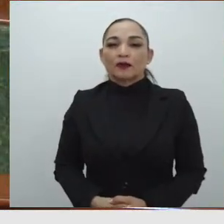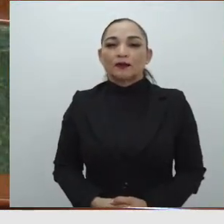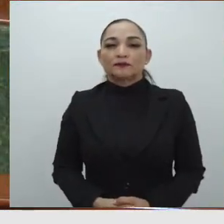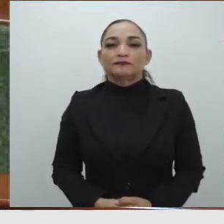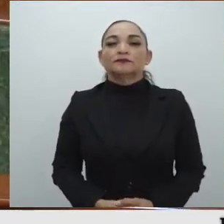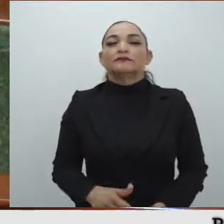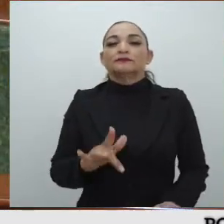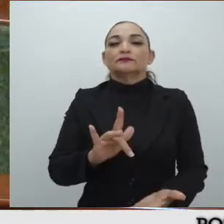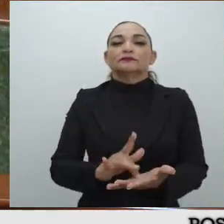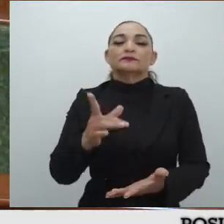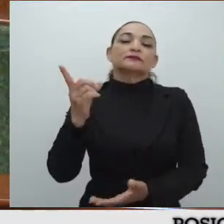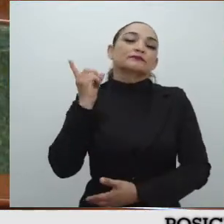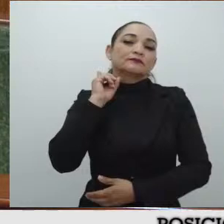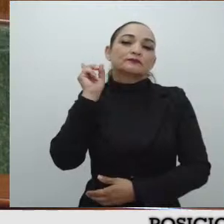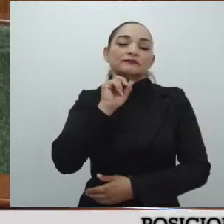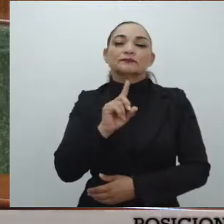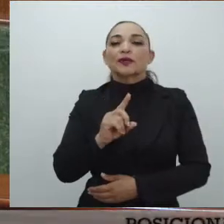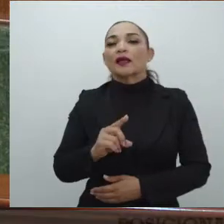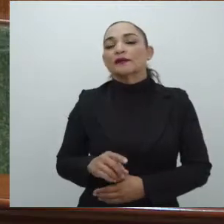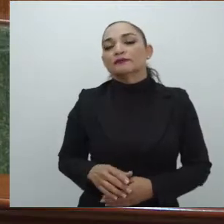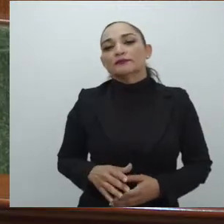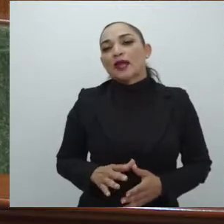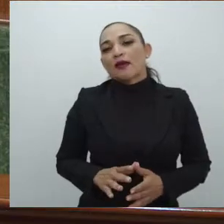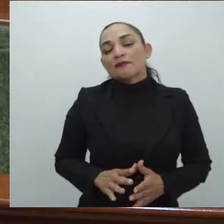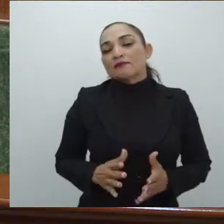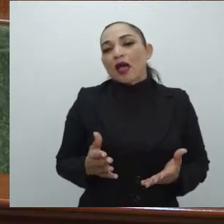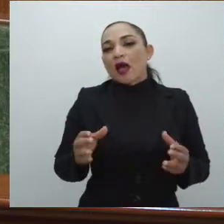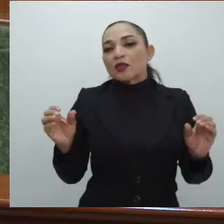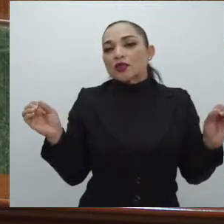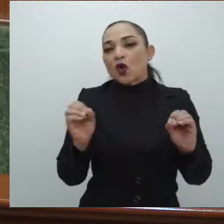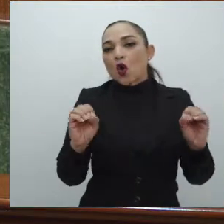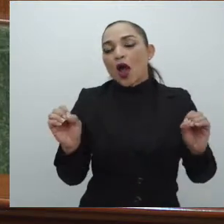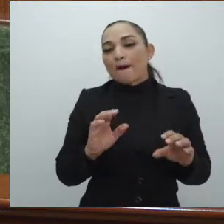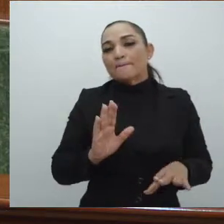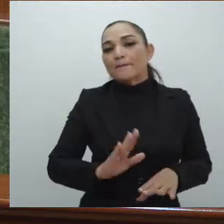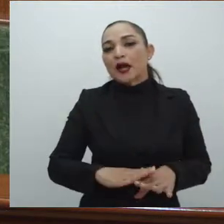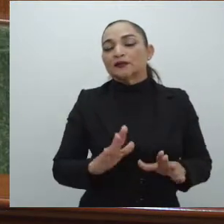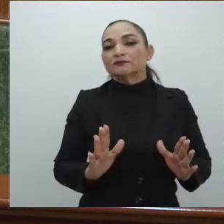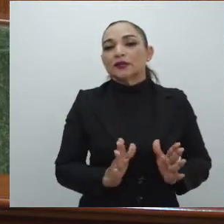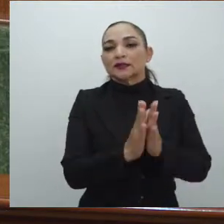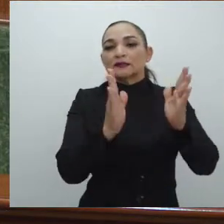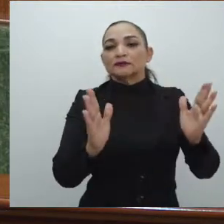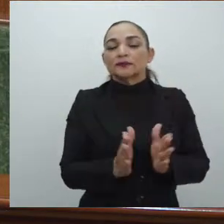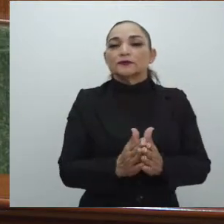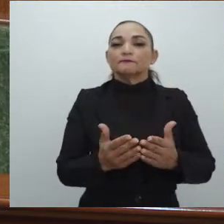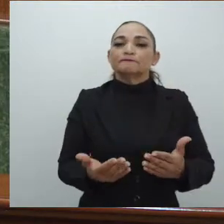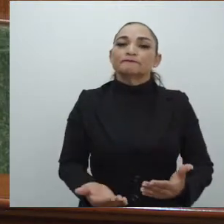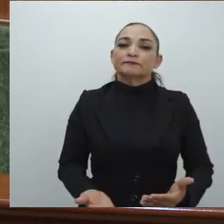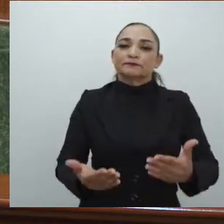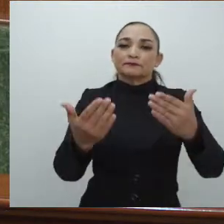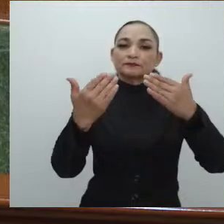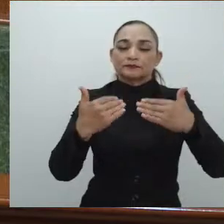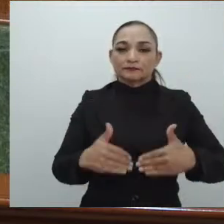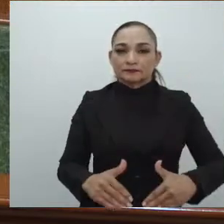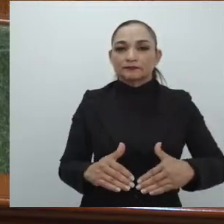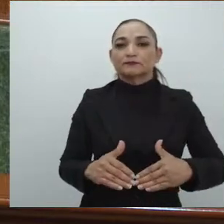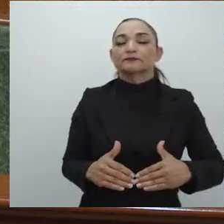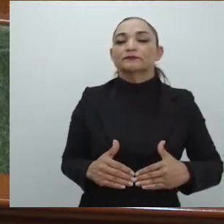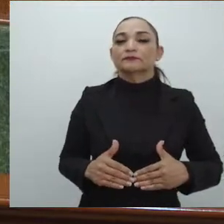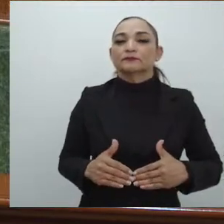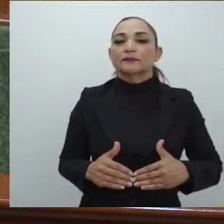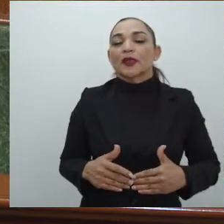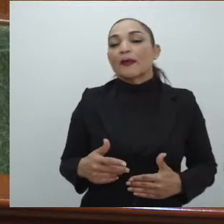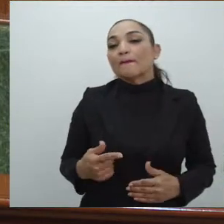Muchas gracias, diputada. No habiendo más oradores sobre el mismo tema, pasamos al siguiente punto.